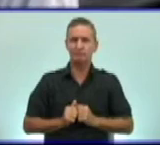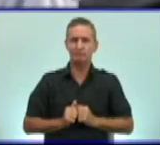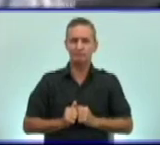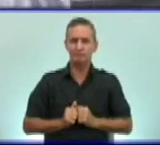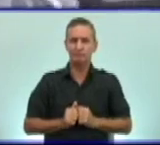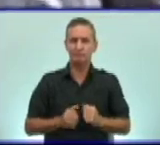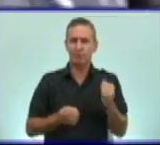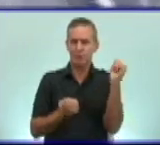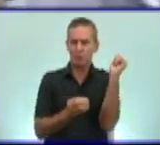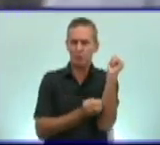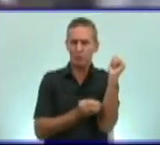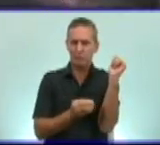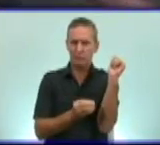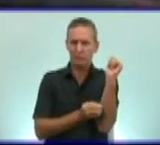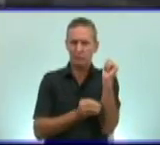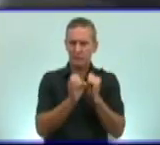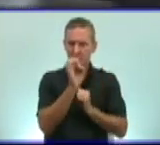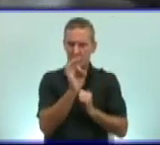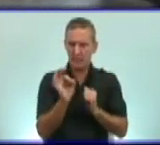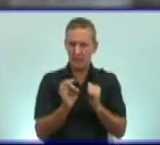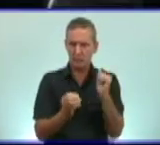fuerte.